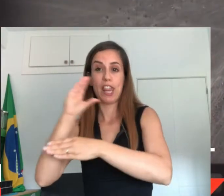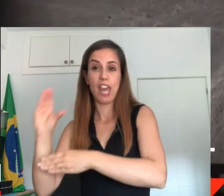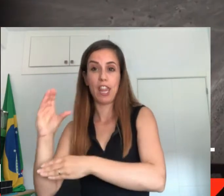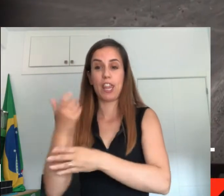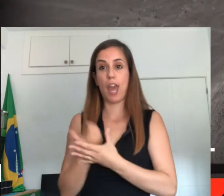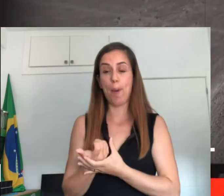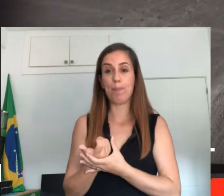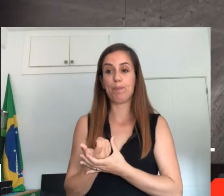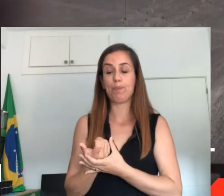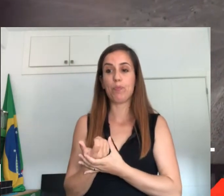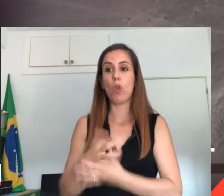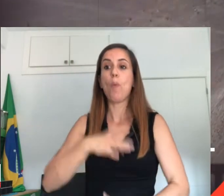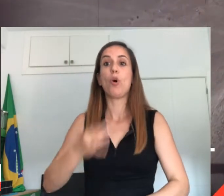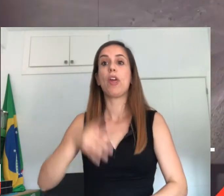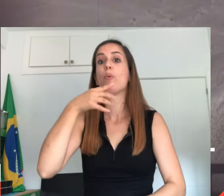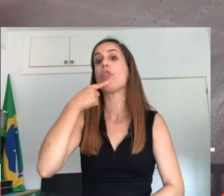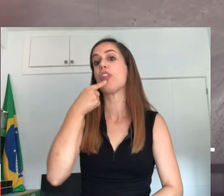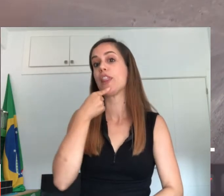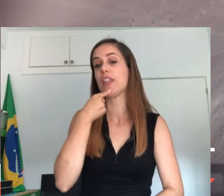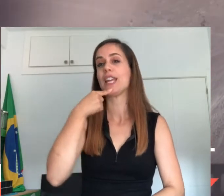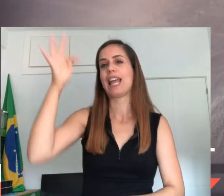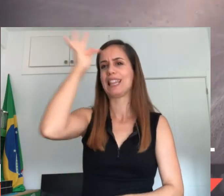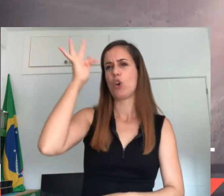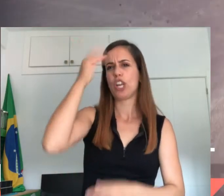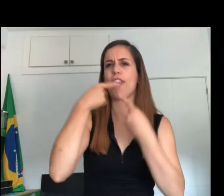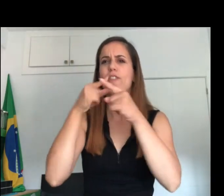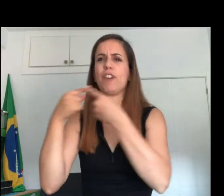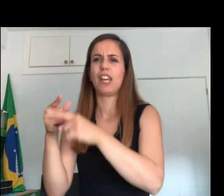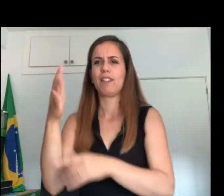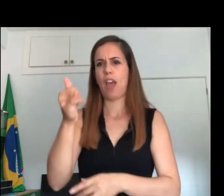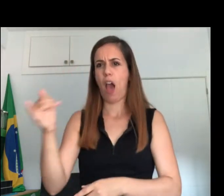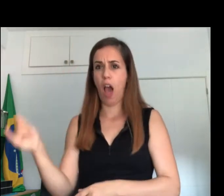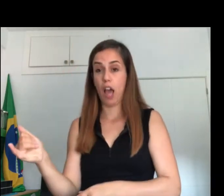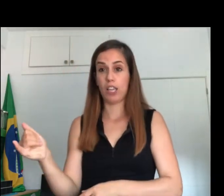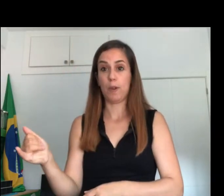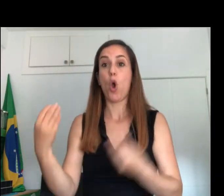decir que hay diferentes teorías más o menos con cierto sentido.